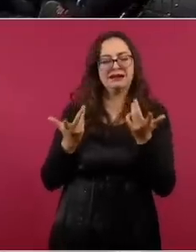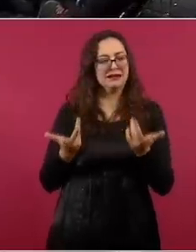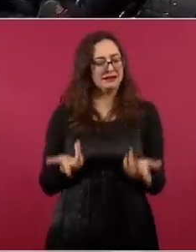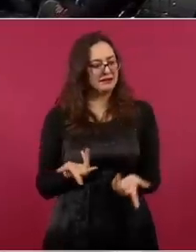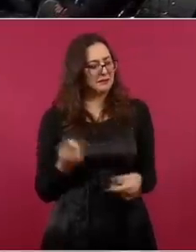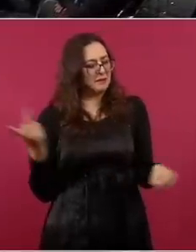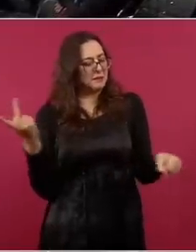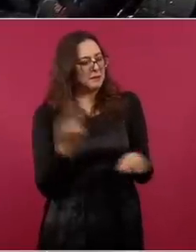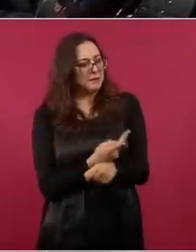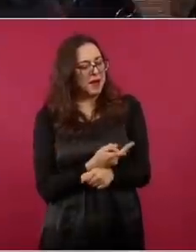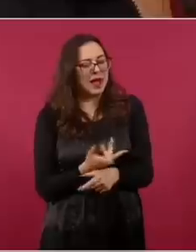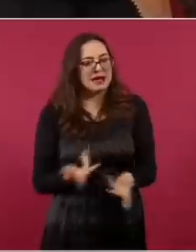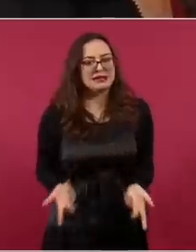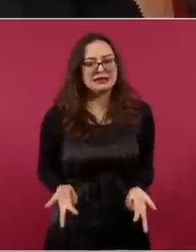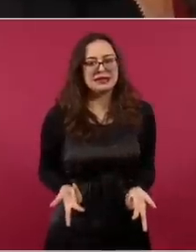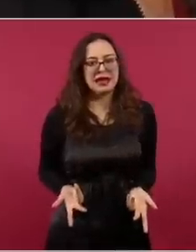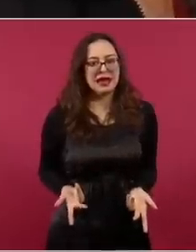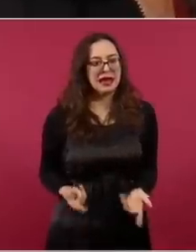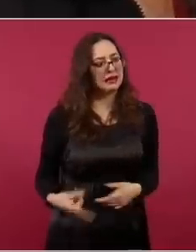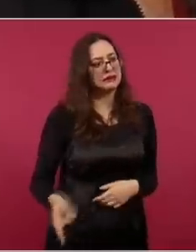poder hacer reportajes